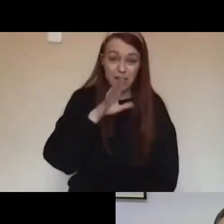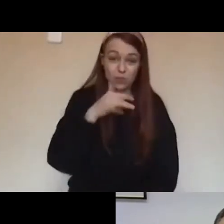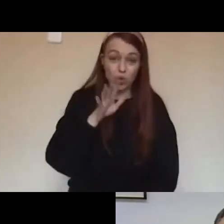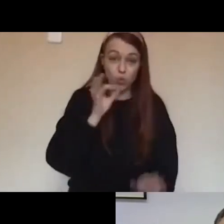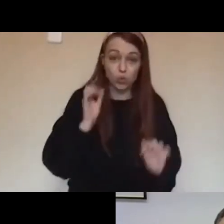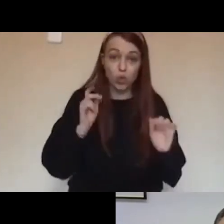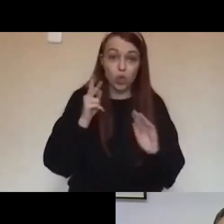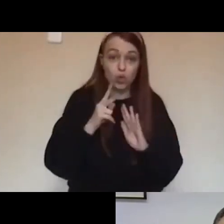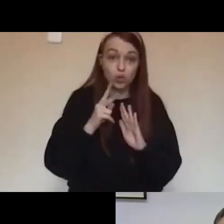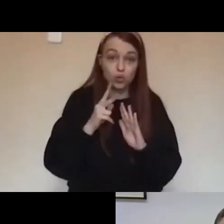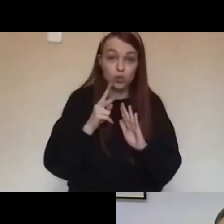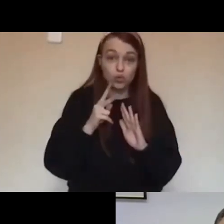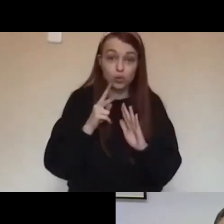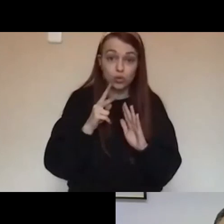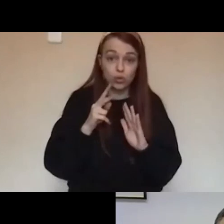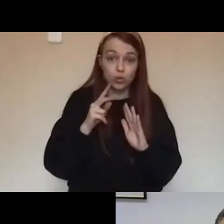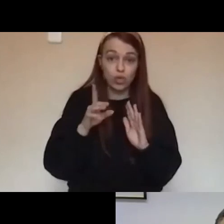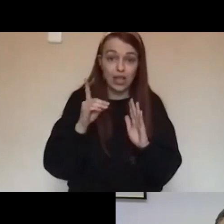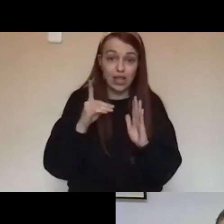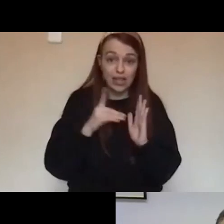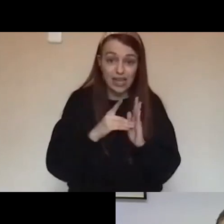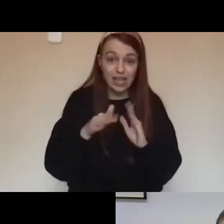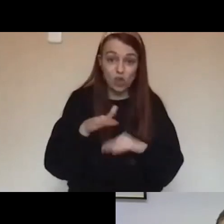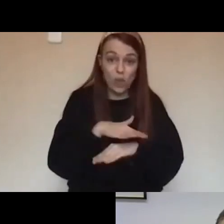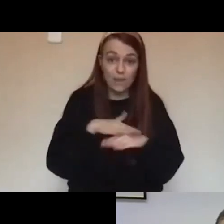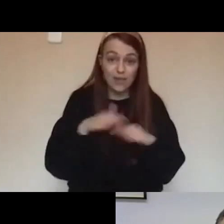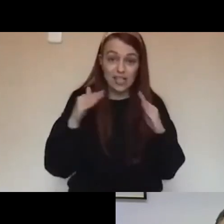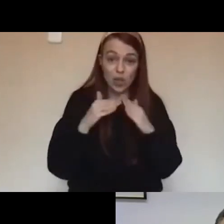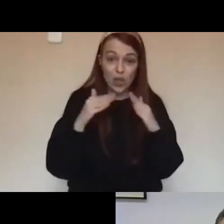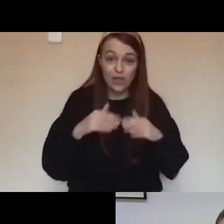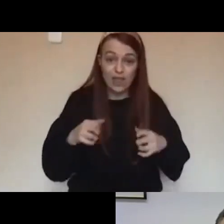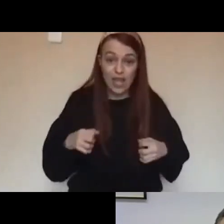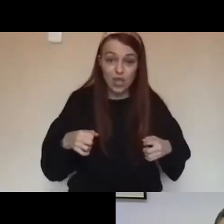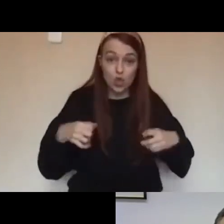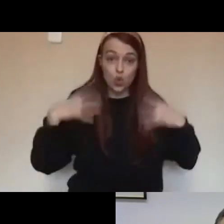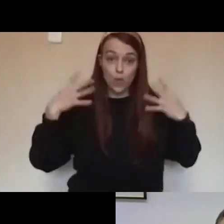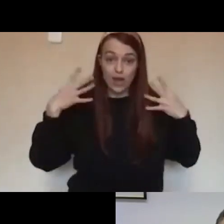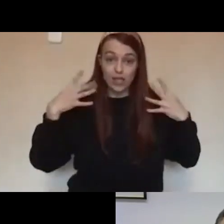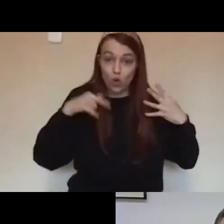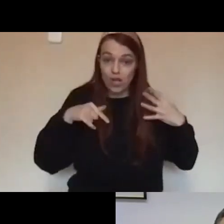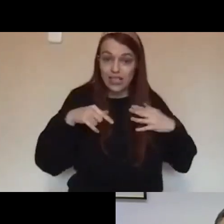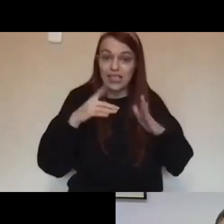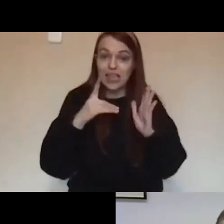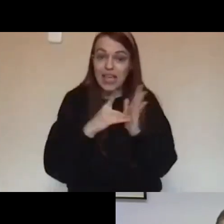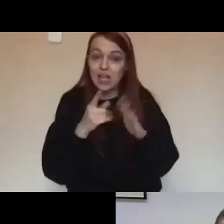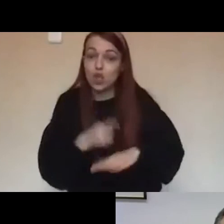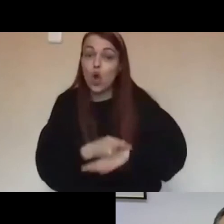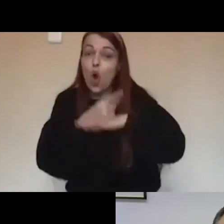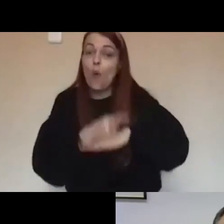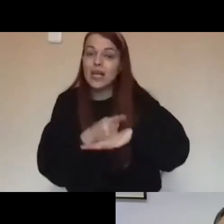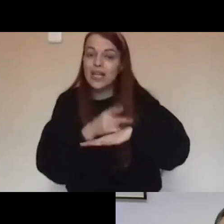vigencia de un decreto del Ministerio de Vivienda y Urbanismo que obliga, entre comillas, a la